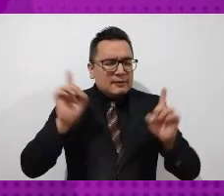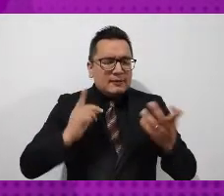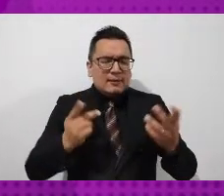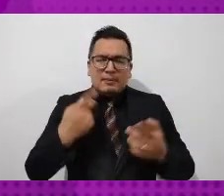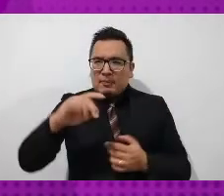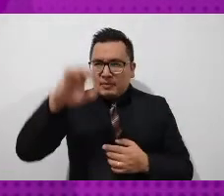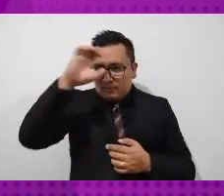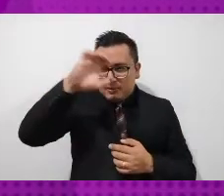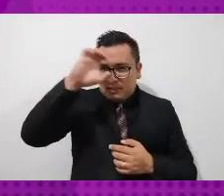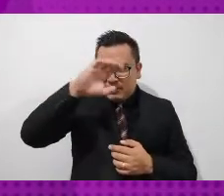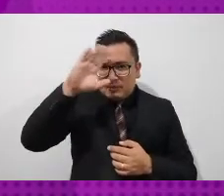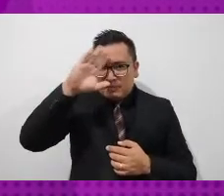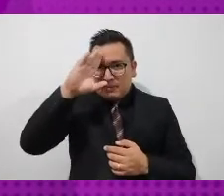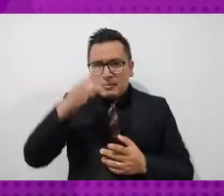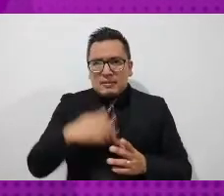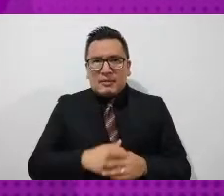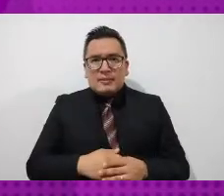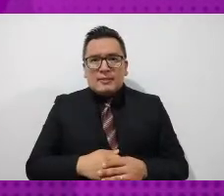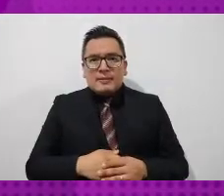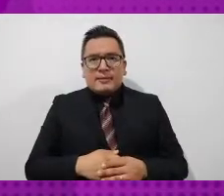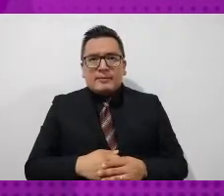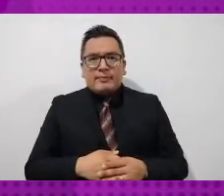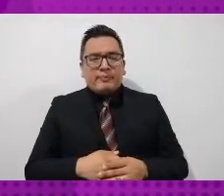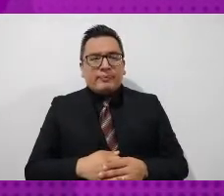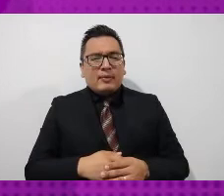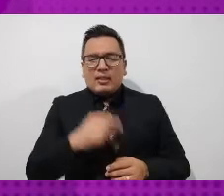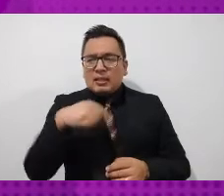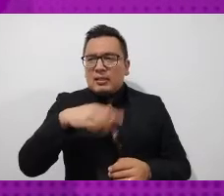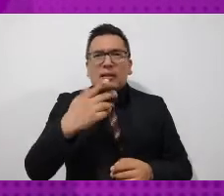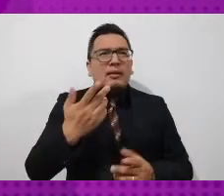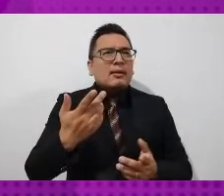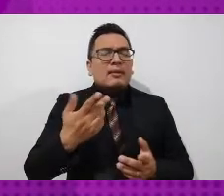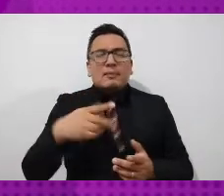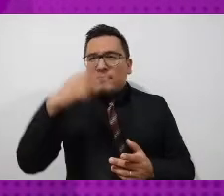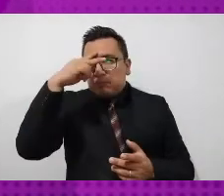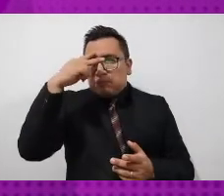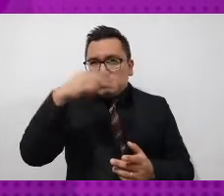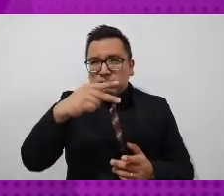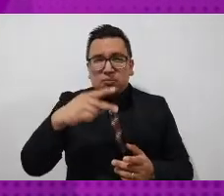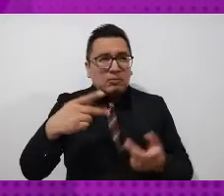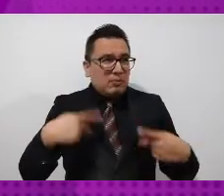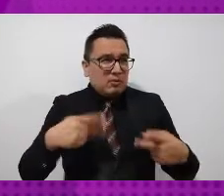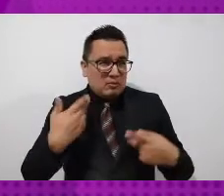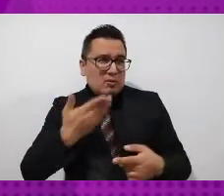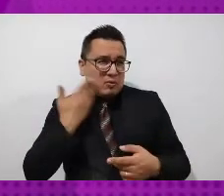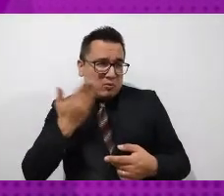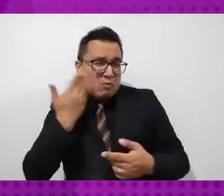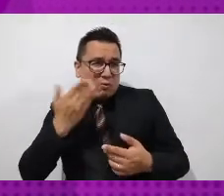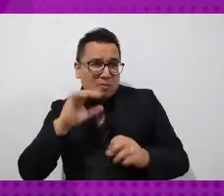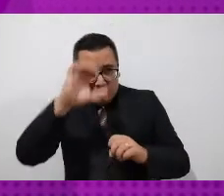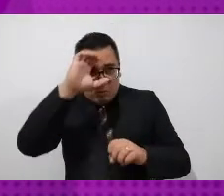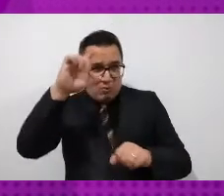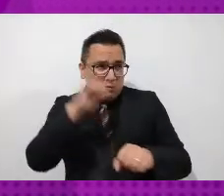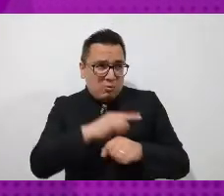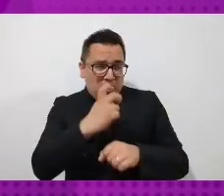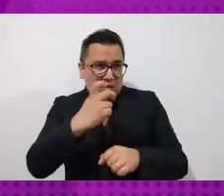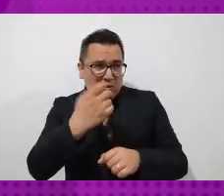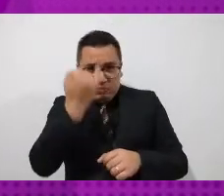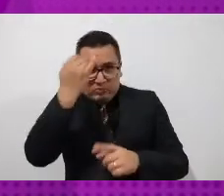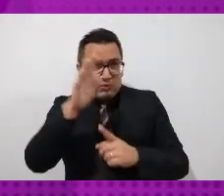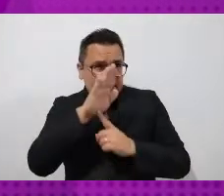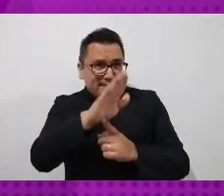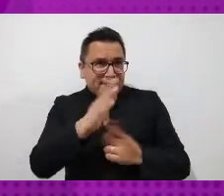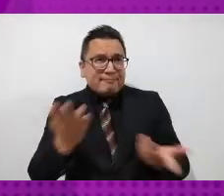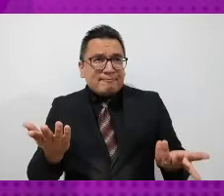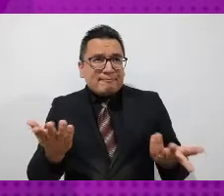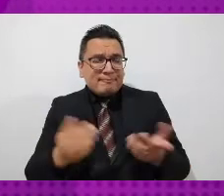su experiencia, cómo estamos culturalmente en México, en Coahuila, en este sentido.